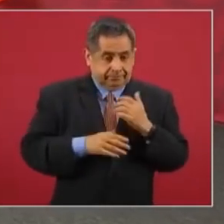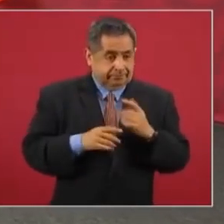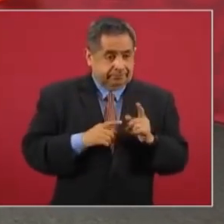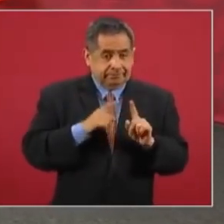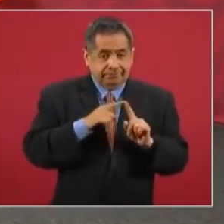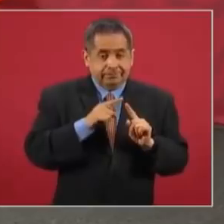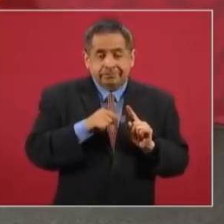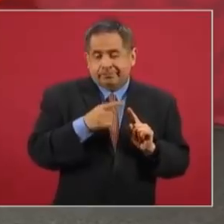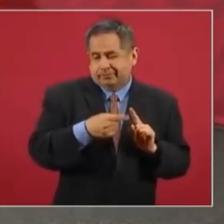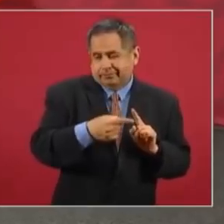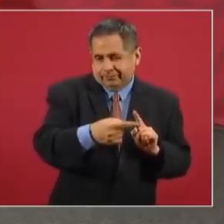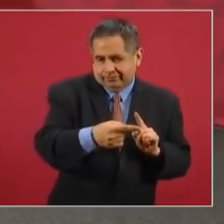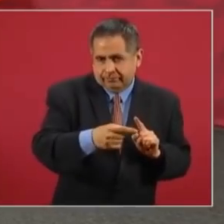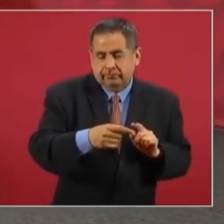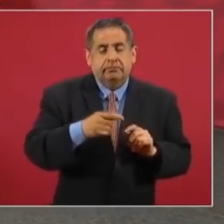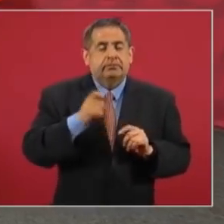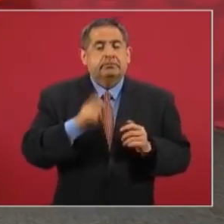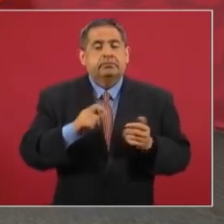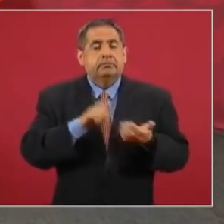jefe